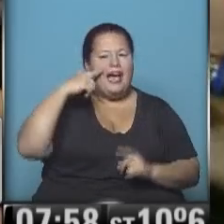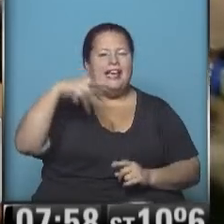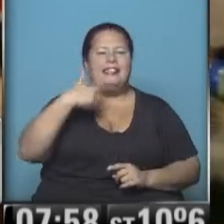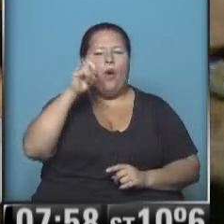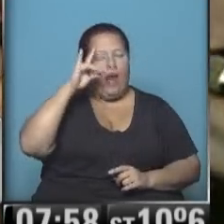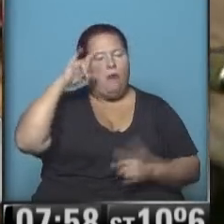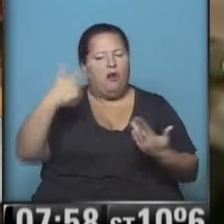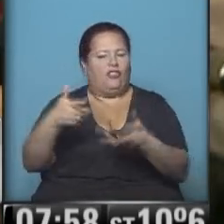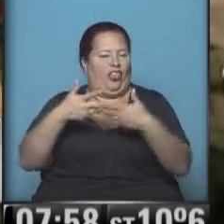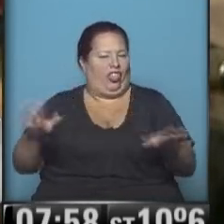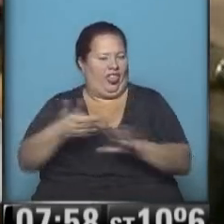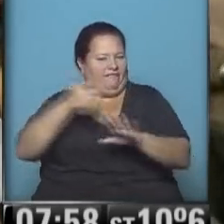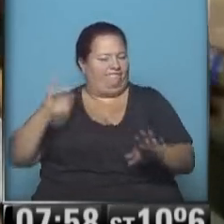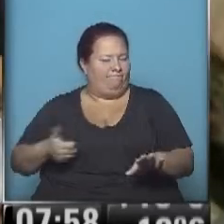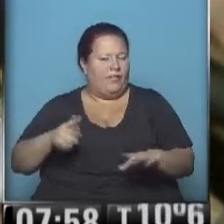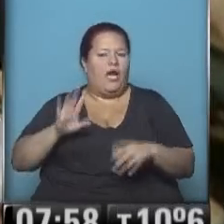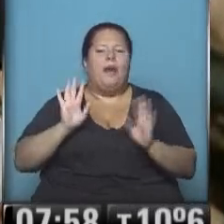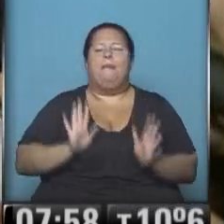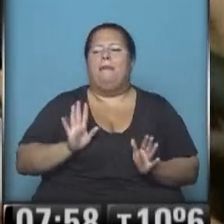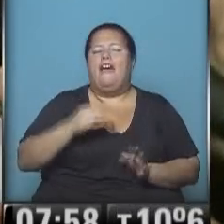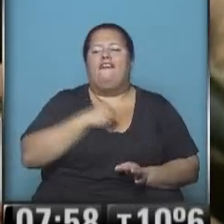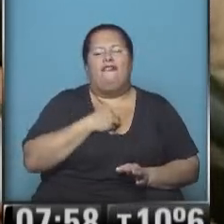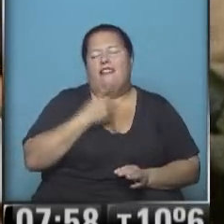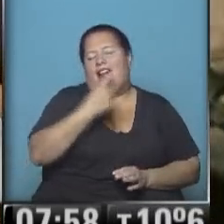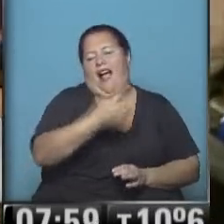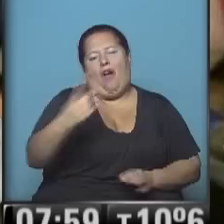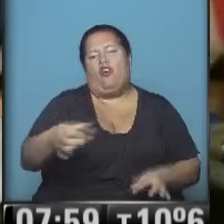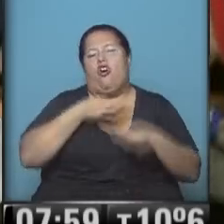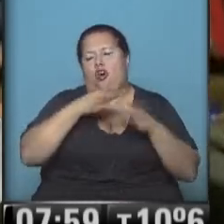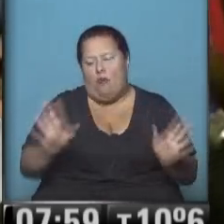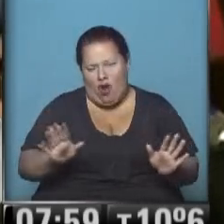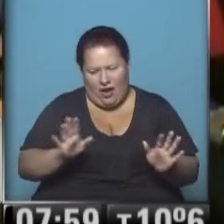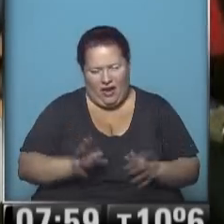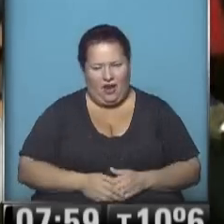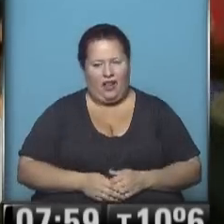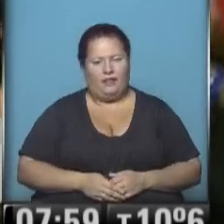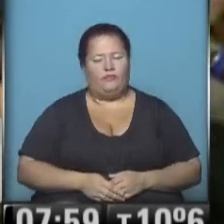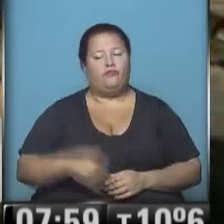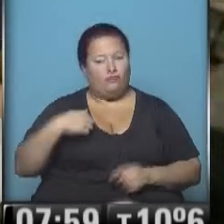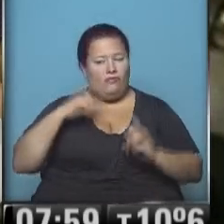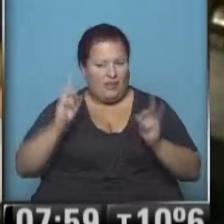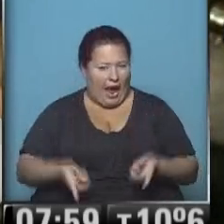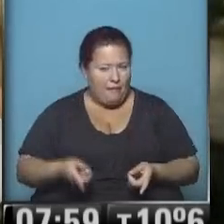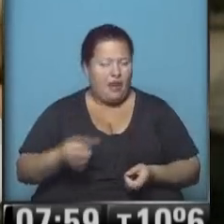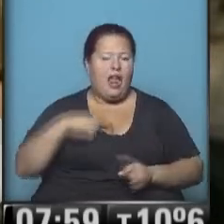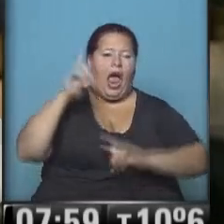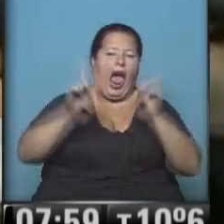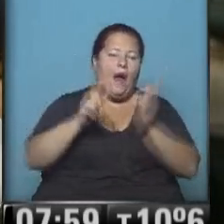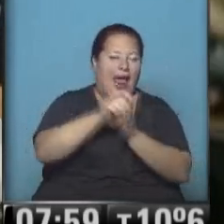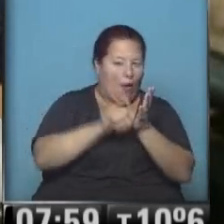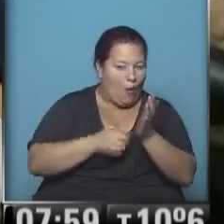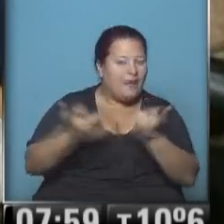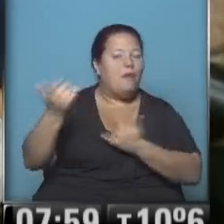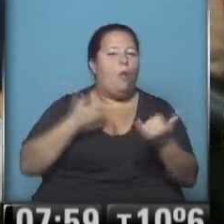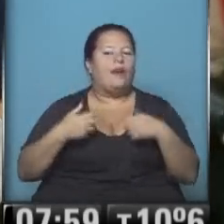eso justamente se bajó. Pero son la vocación de decir cada uno lo que le parece. Yo también miro alguna encuesta, me cuentan